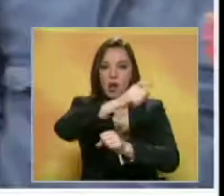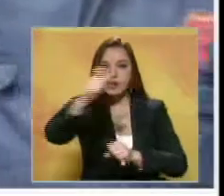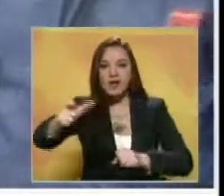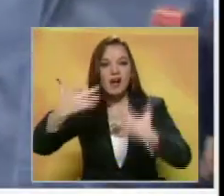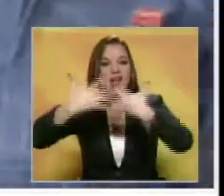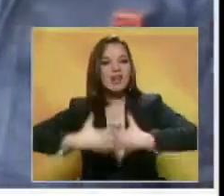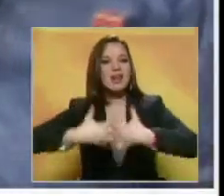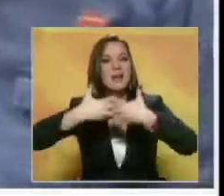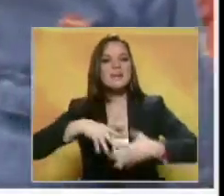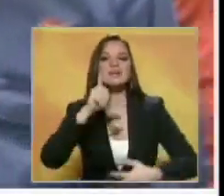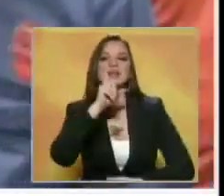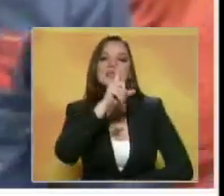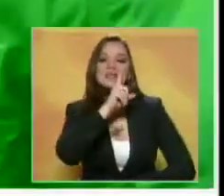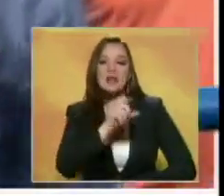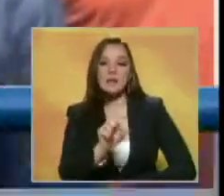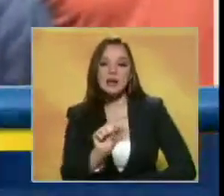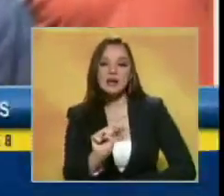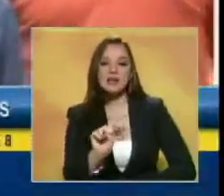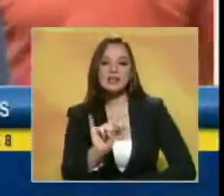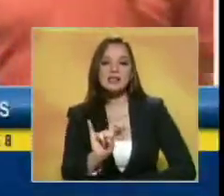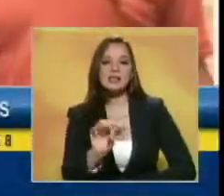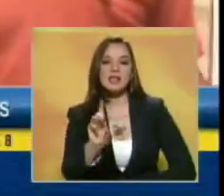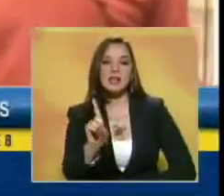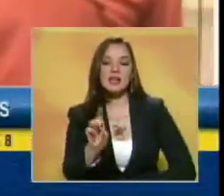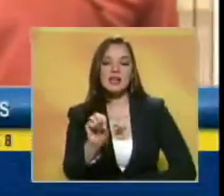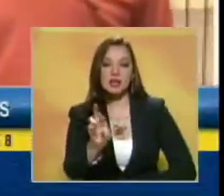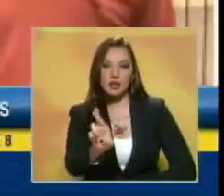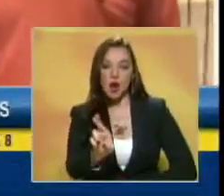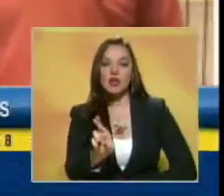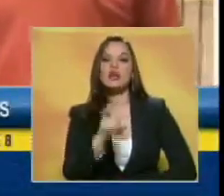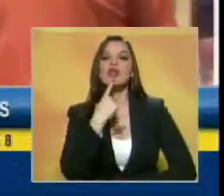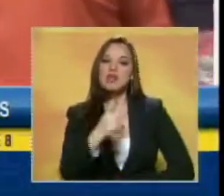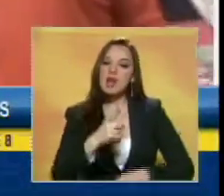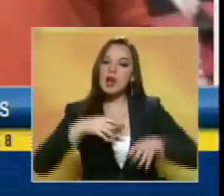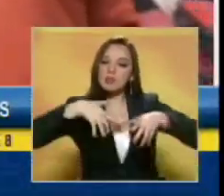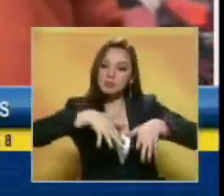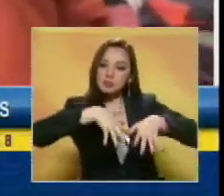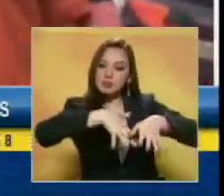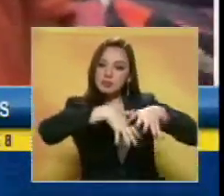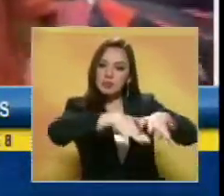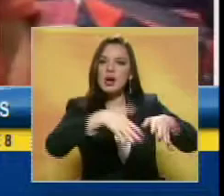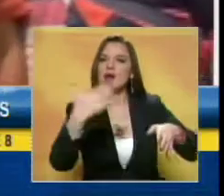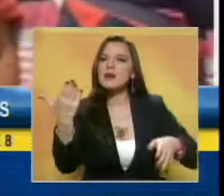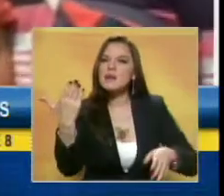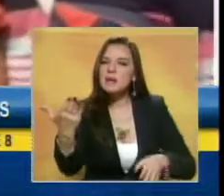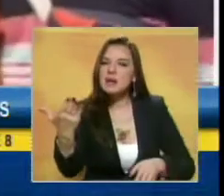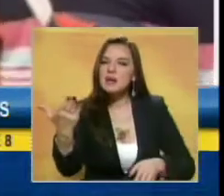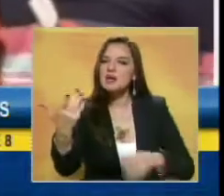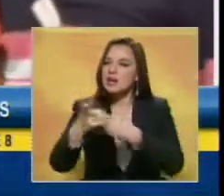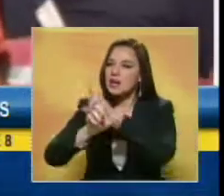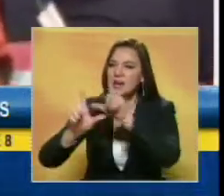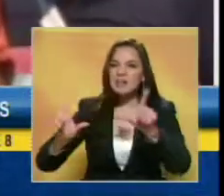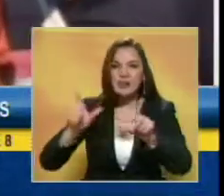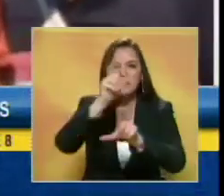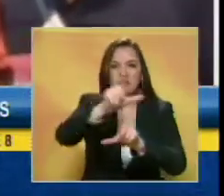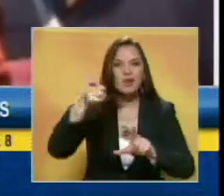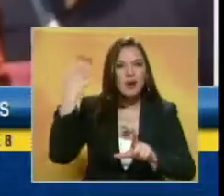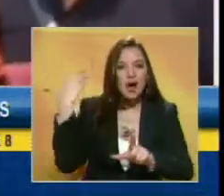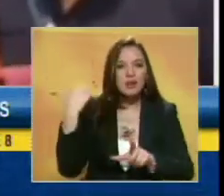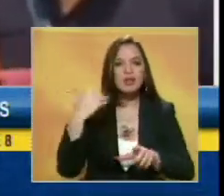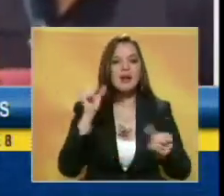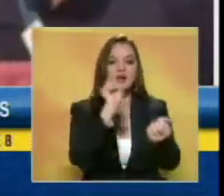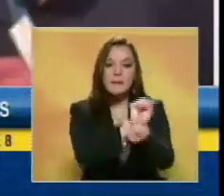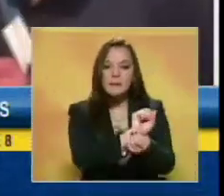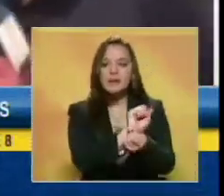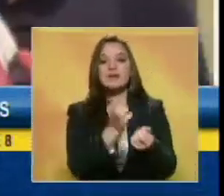Sidor emprendieron las acciones de dirigirse hasta este comando para solicitar la liberación de los detenidos. Sin